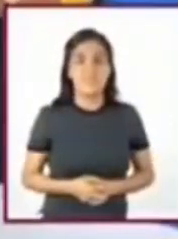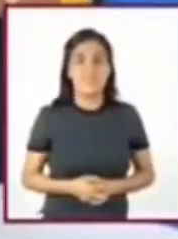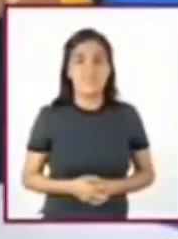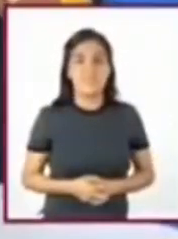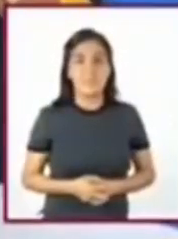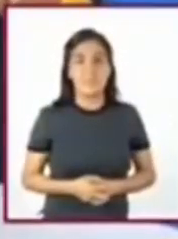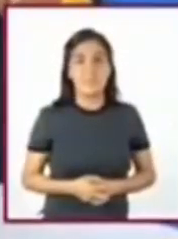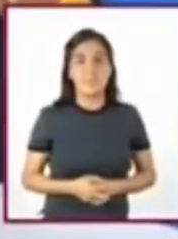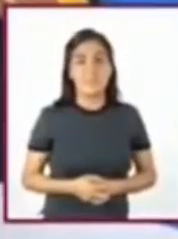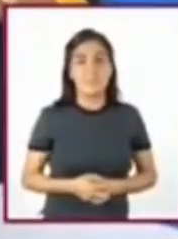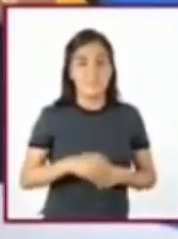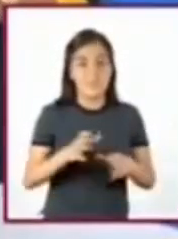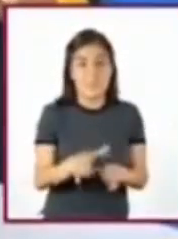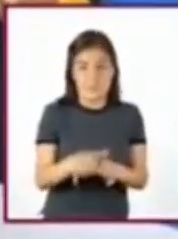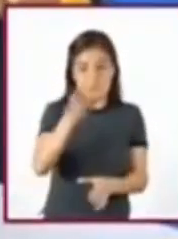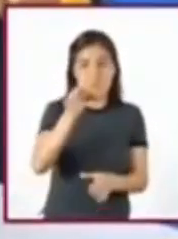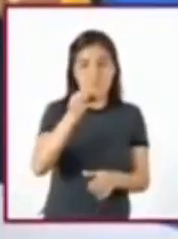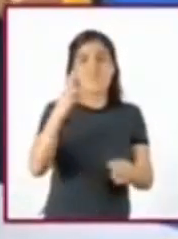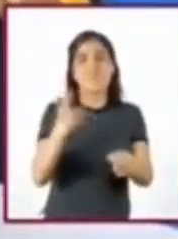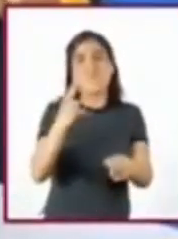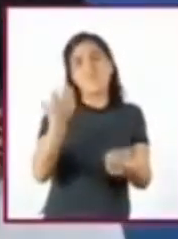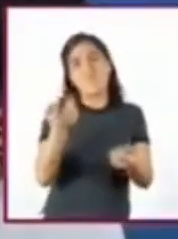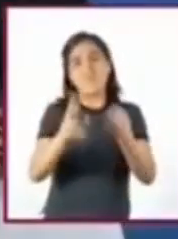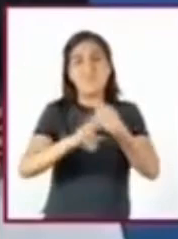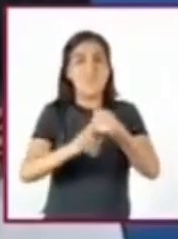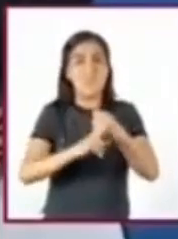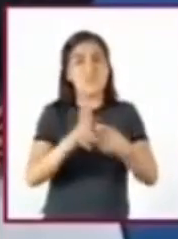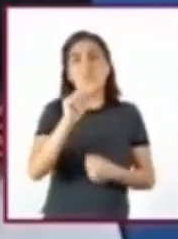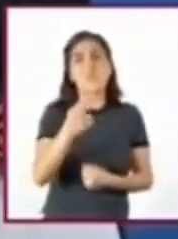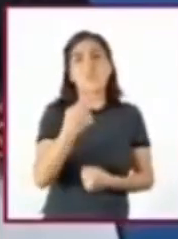una botella de vidrio que ya no utilicemos,